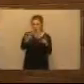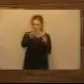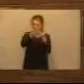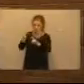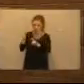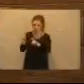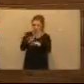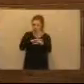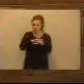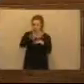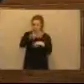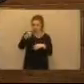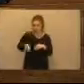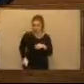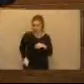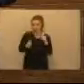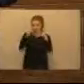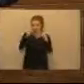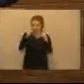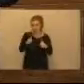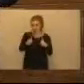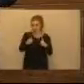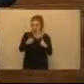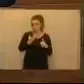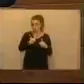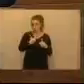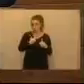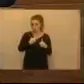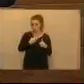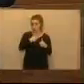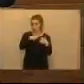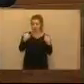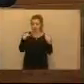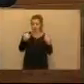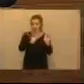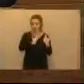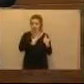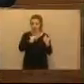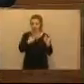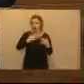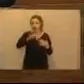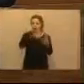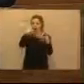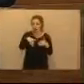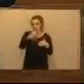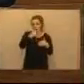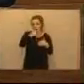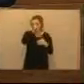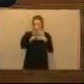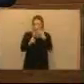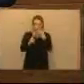elementales y profesionales de titularidad municipal, pero que no tienen implantada la especialidad de gaita: Mieres, Mancomunidad del Valle de